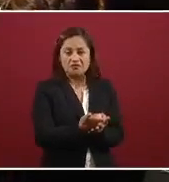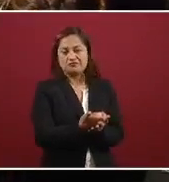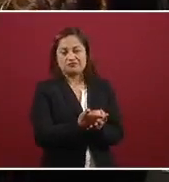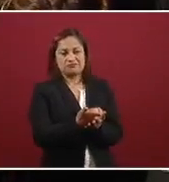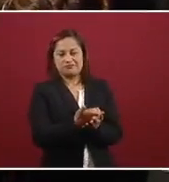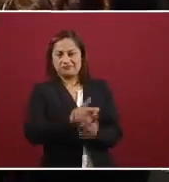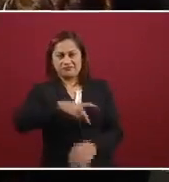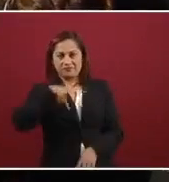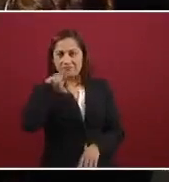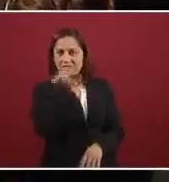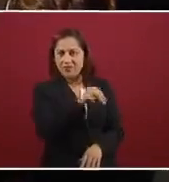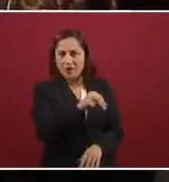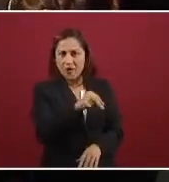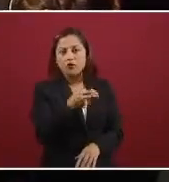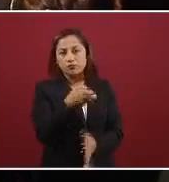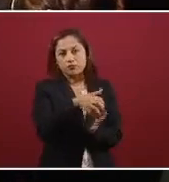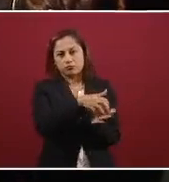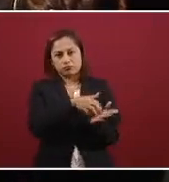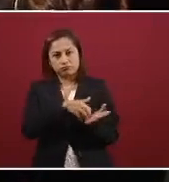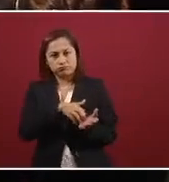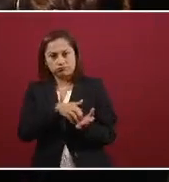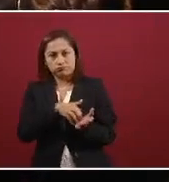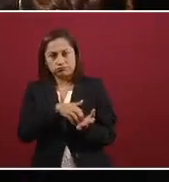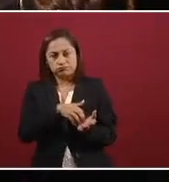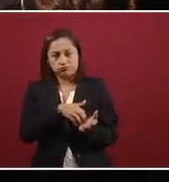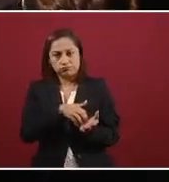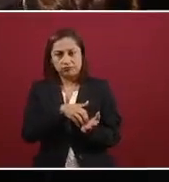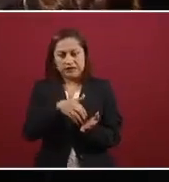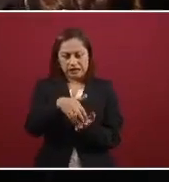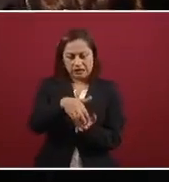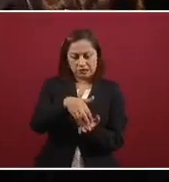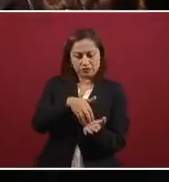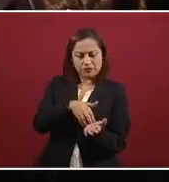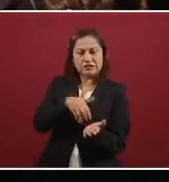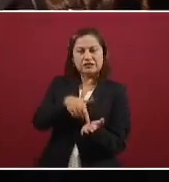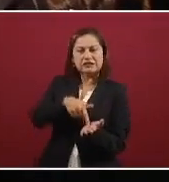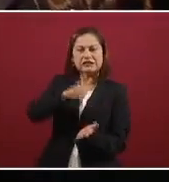Austeridad es lo que decía el presidente Juárez.